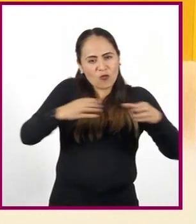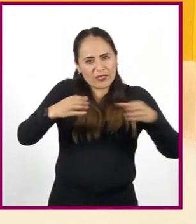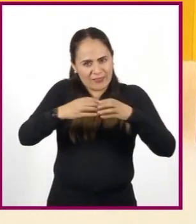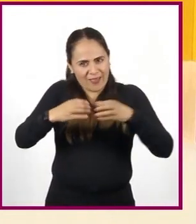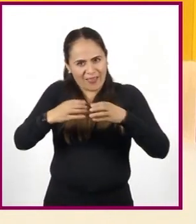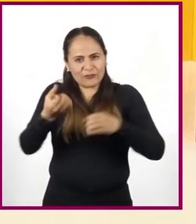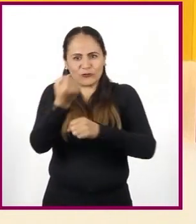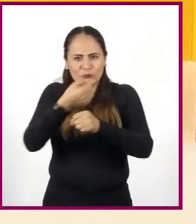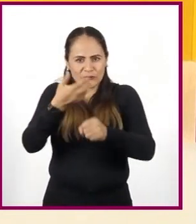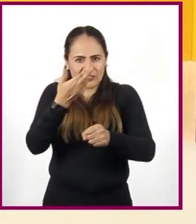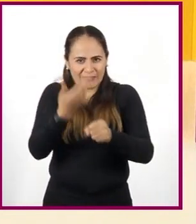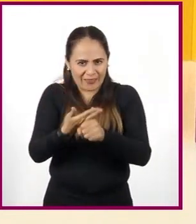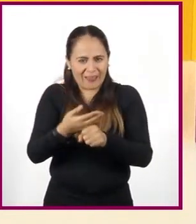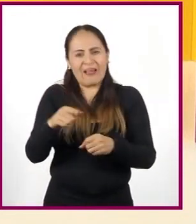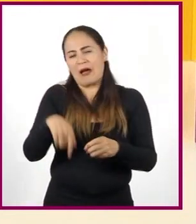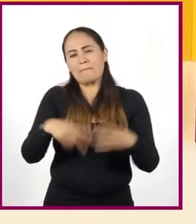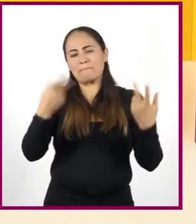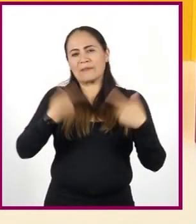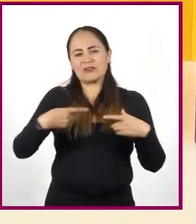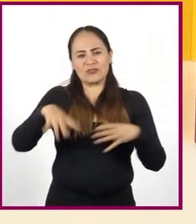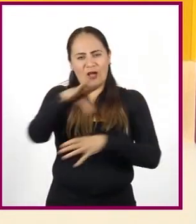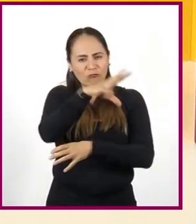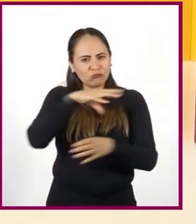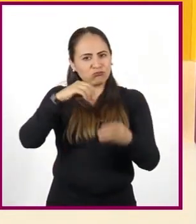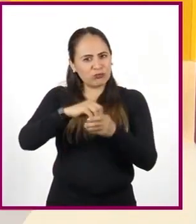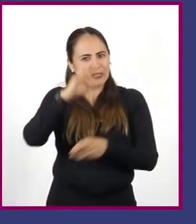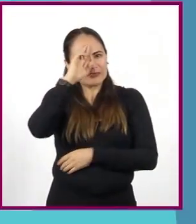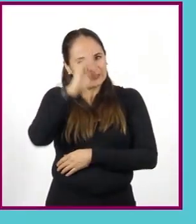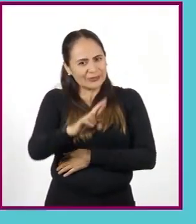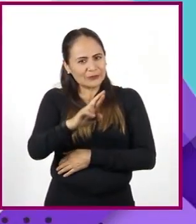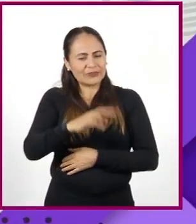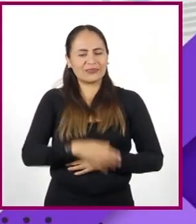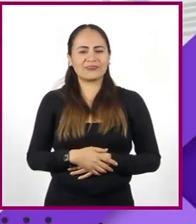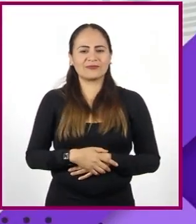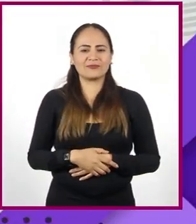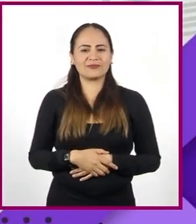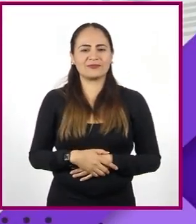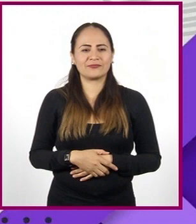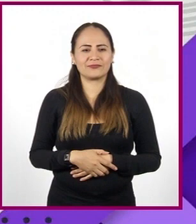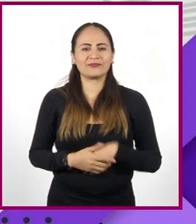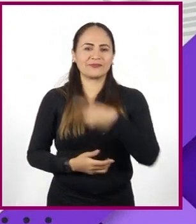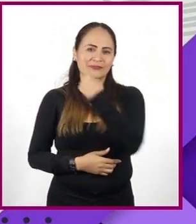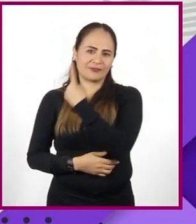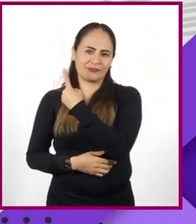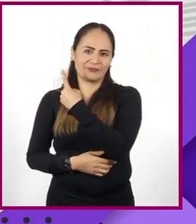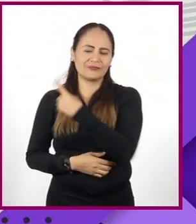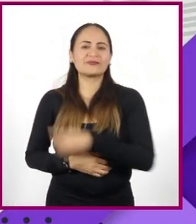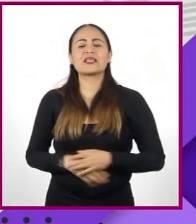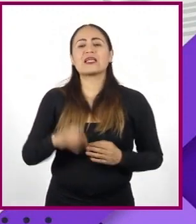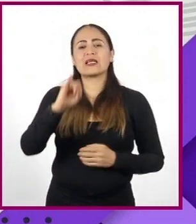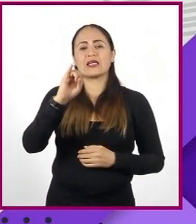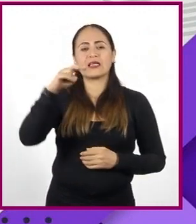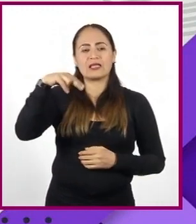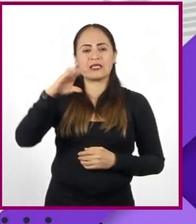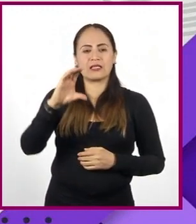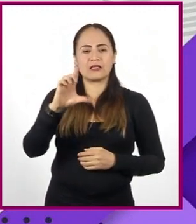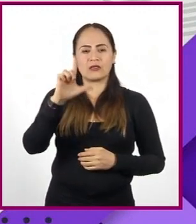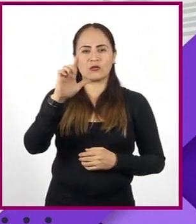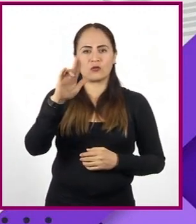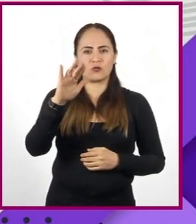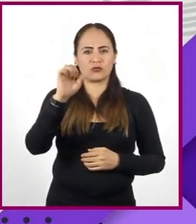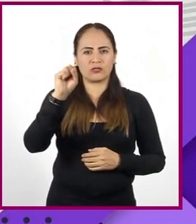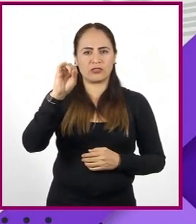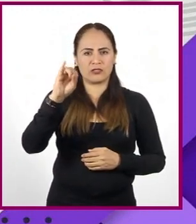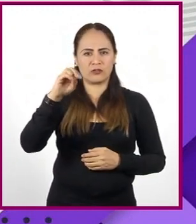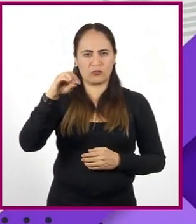sociedad que respeta la inclusión y la diversidad cultural. La inclusión se refiere a las acciones que realizamos para